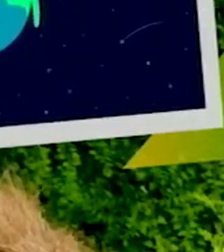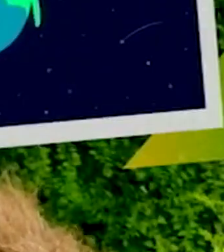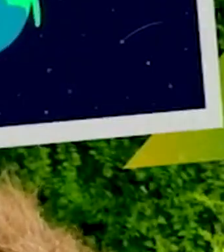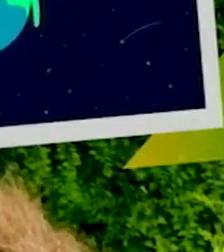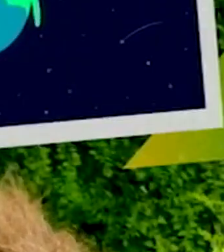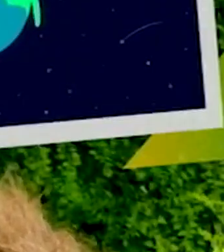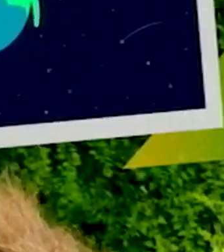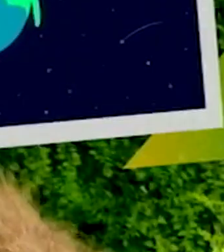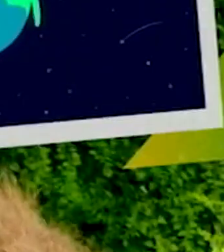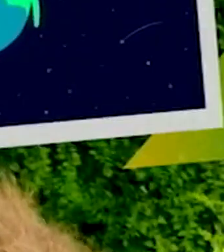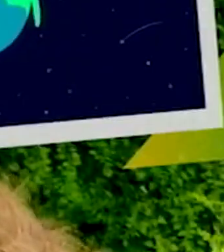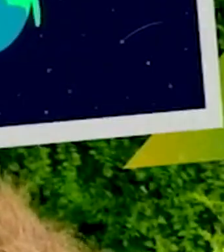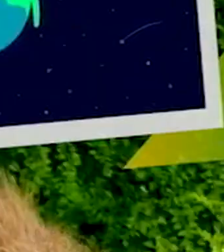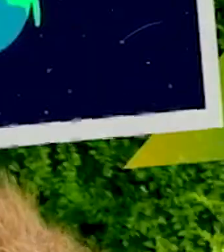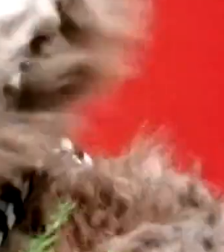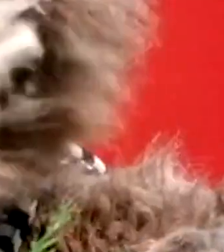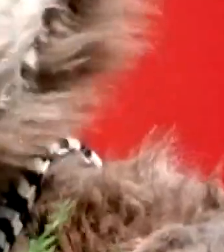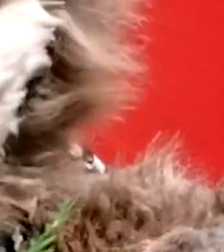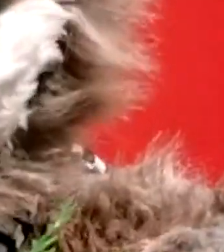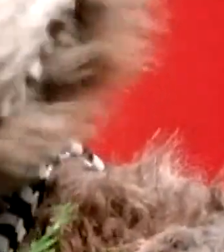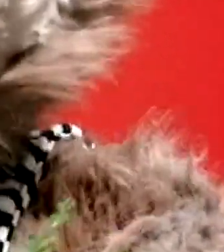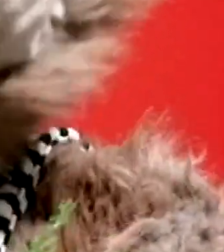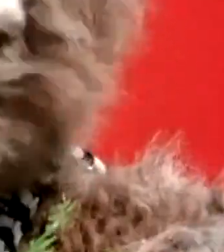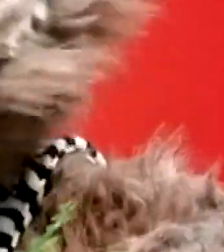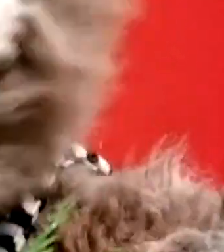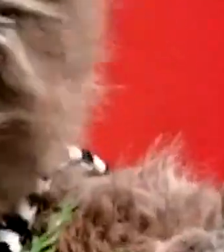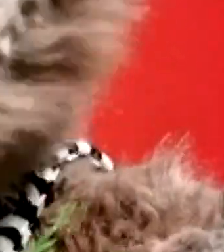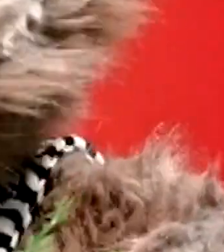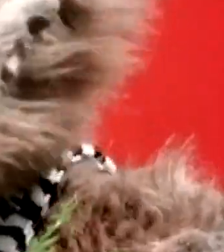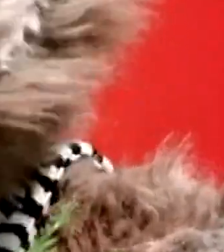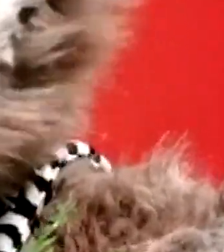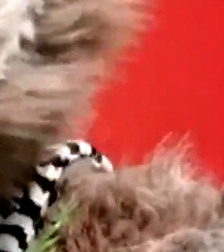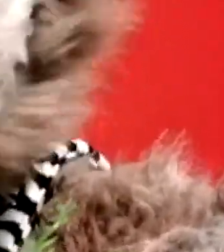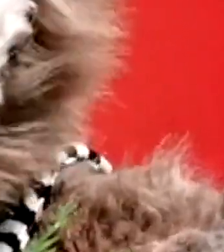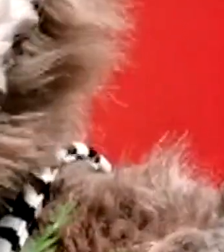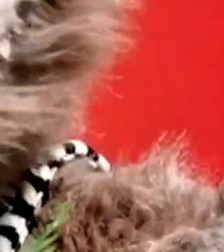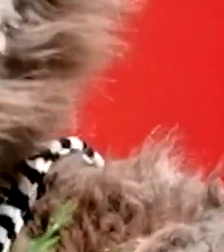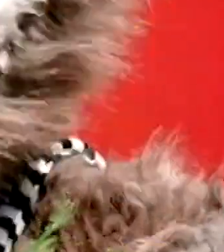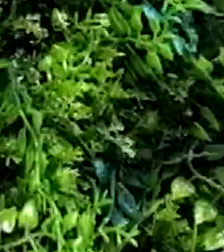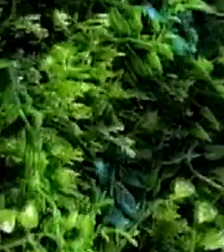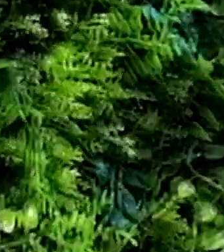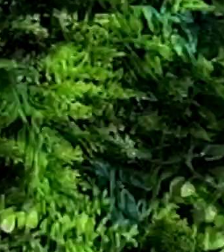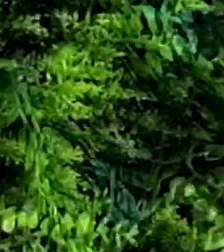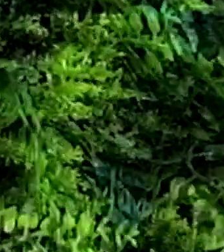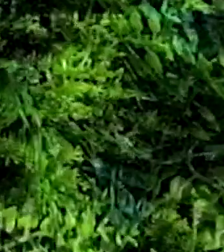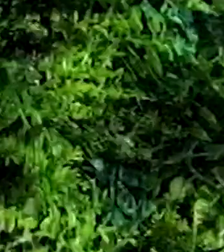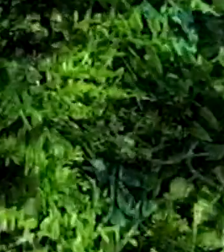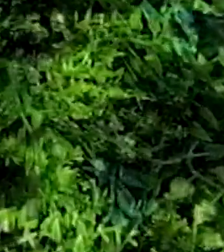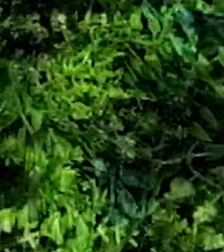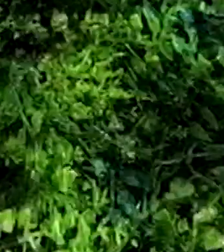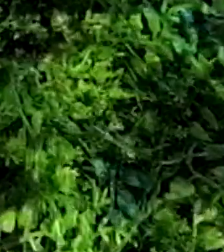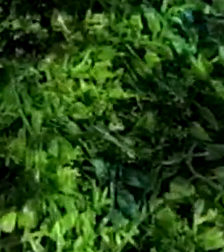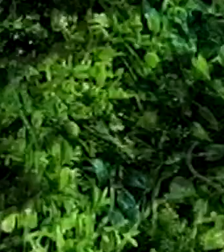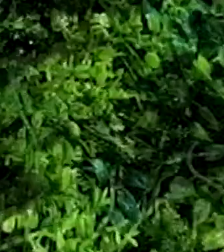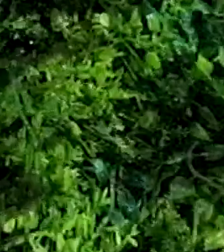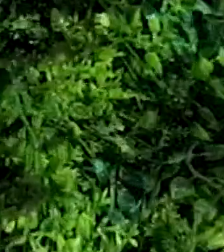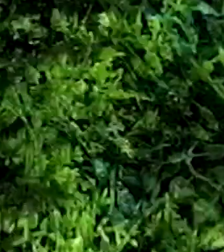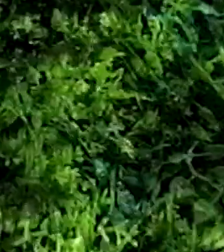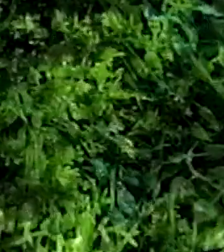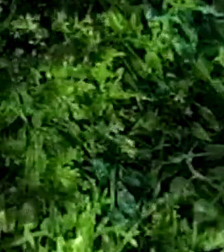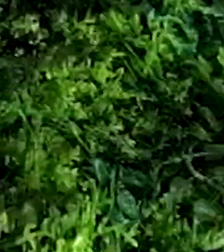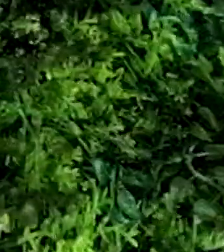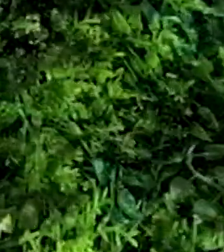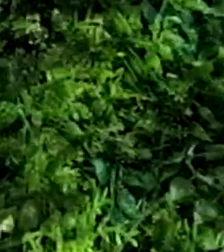planeta necesita de nuestra ayuda. Somos los Pérez al Rescate. Protejamos el medio